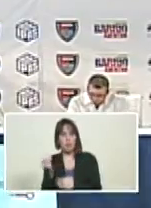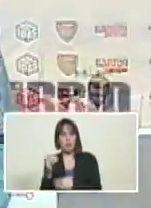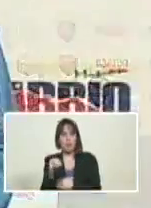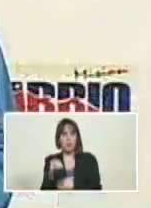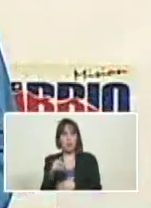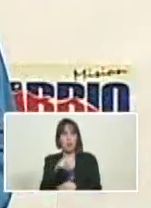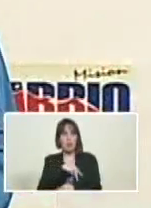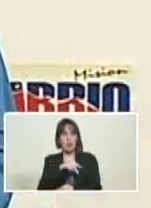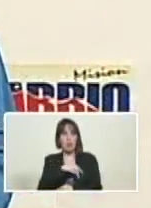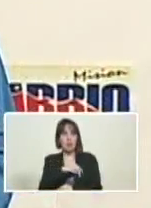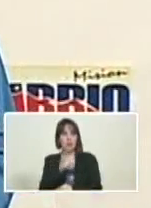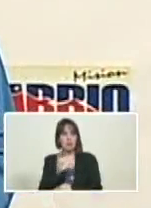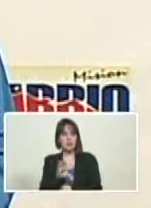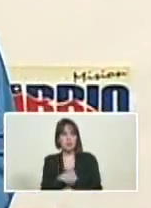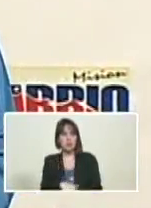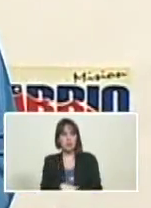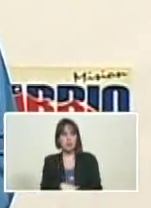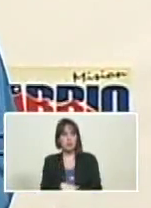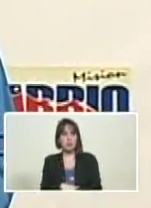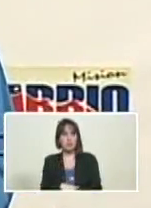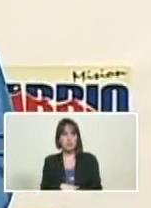carnetizado. A través del carnet,